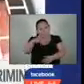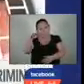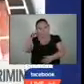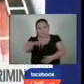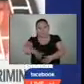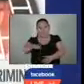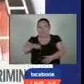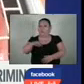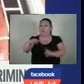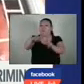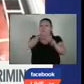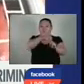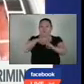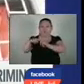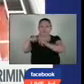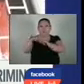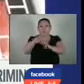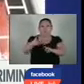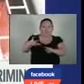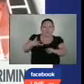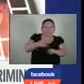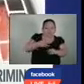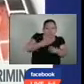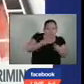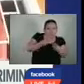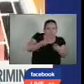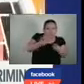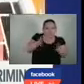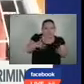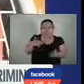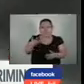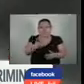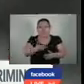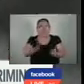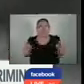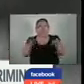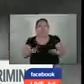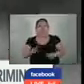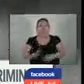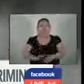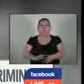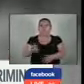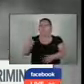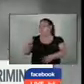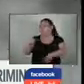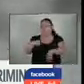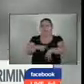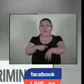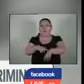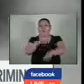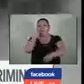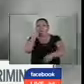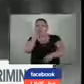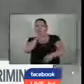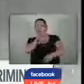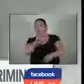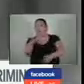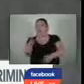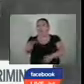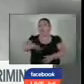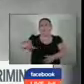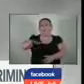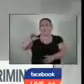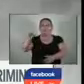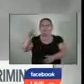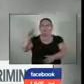es un cementerio y nosotros unos berracos por atrevernos a seguir aquí. En las últimas horas una arremetida se vivió en Antioquia.